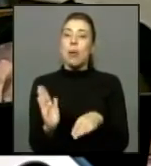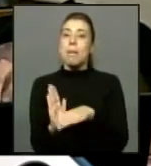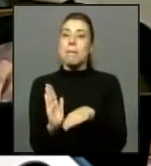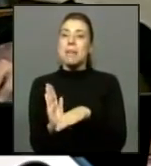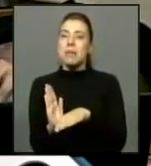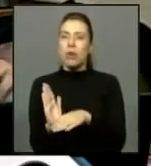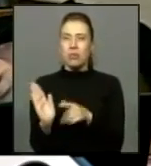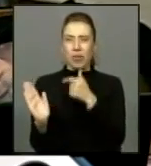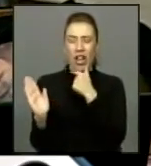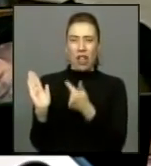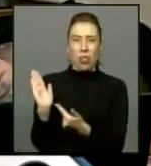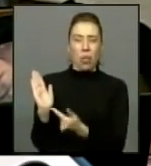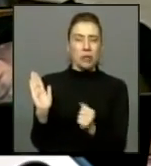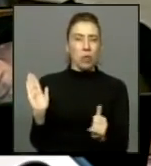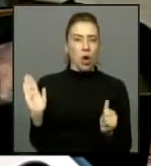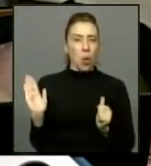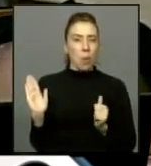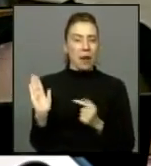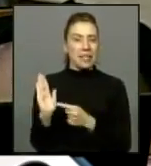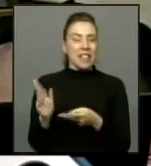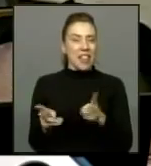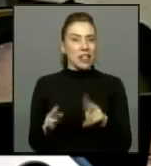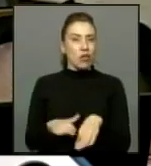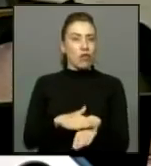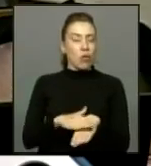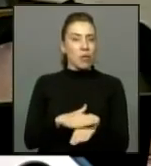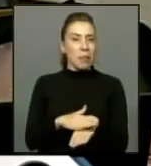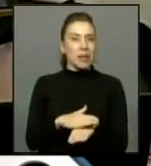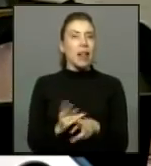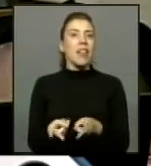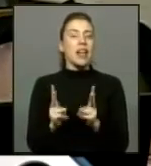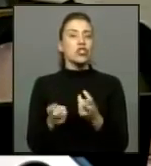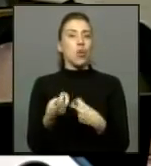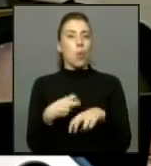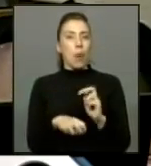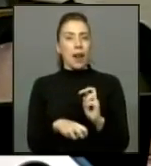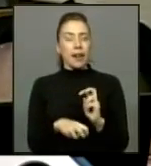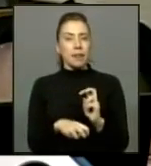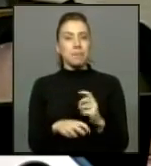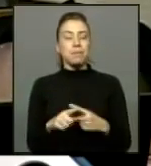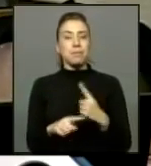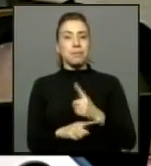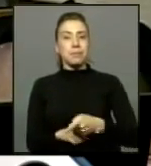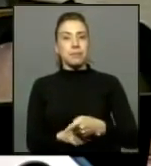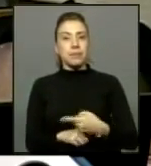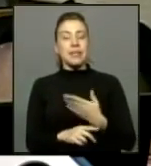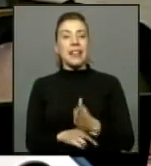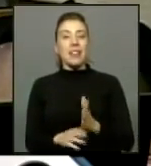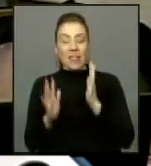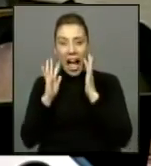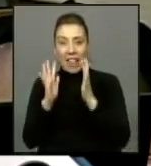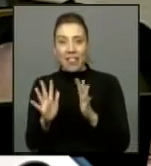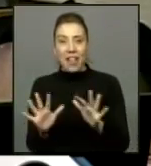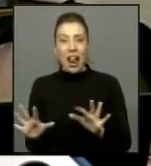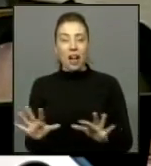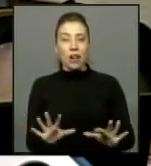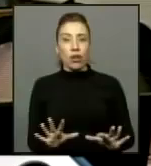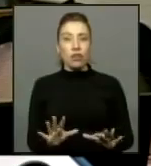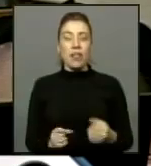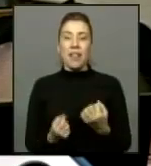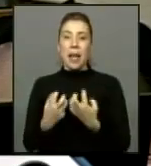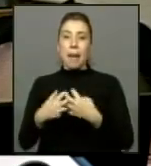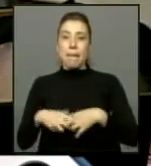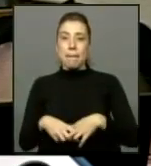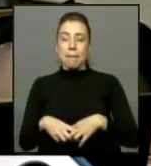ponen en entredicho la efectividad de este derecho esencial como es el derecho a huelga. Al exigir que se deben atender los bienes e instalaciones de la